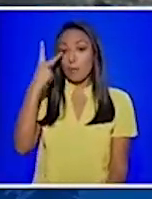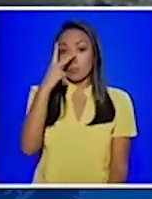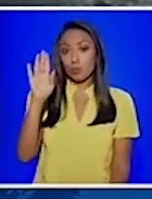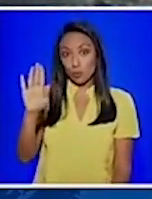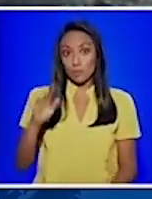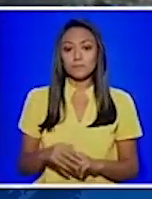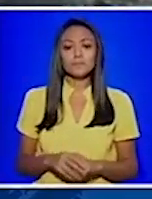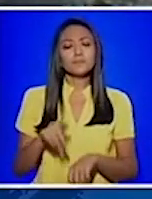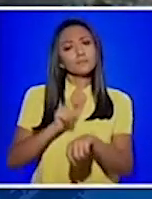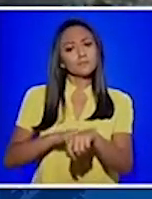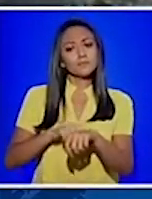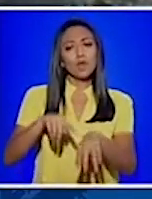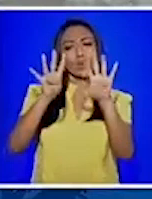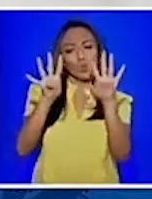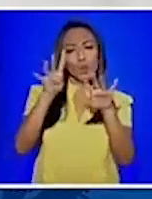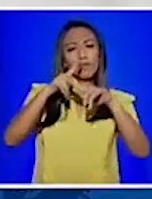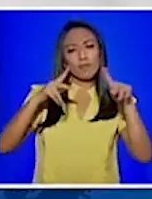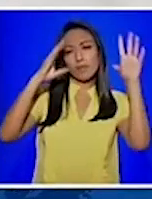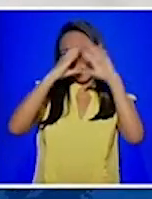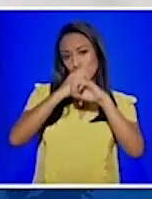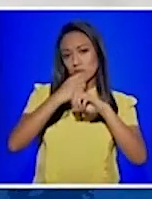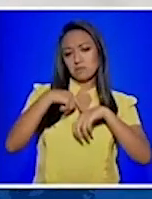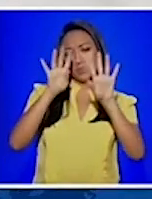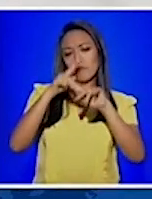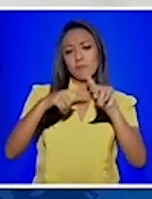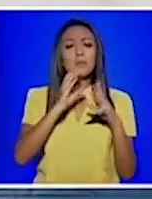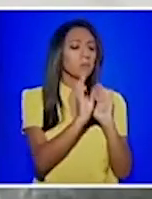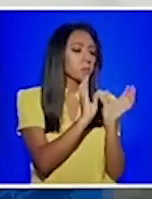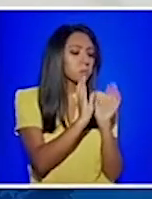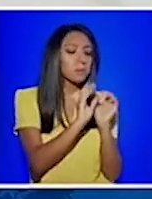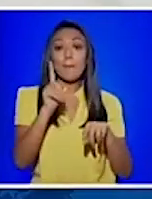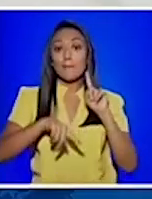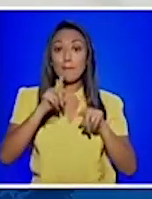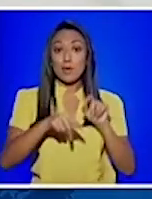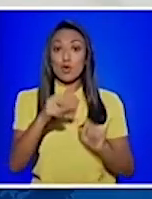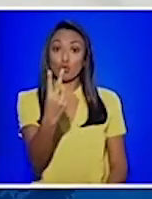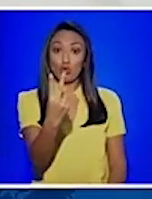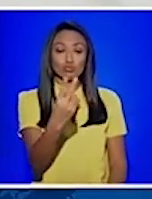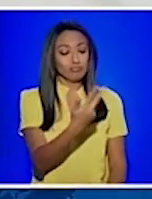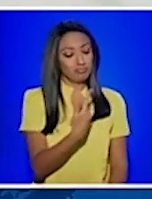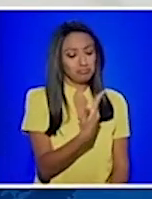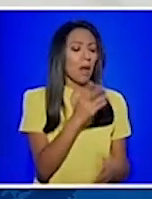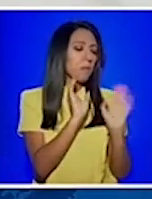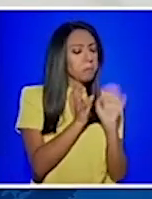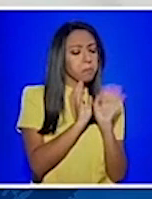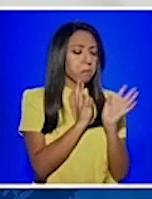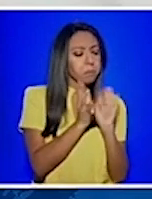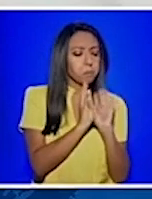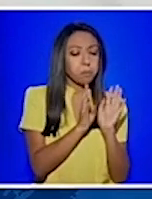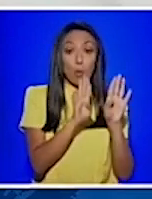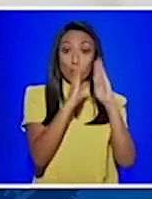eso de las nueve y media de la noche estaba yo conversando en la puerta de mi casa con dos vecinos míos cuando se acercaron